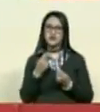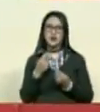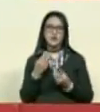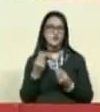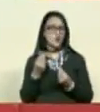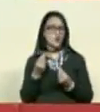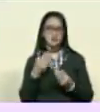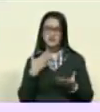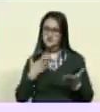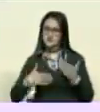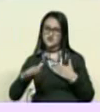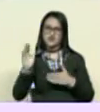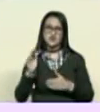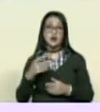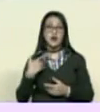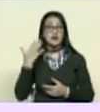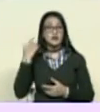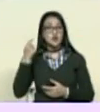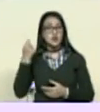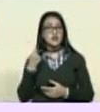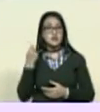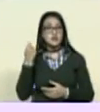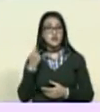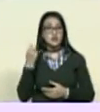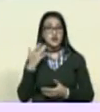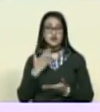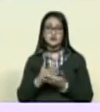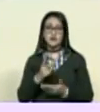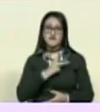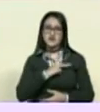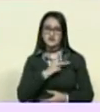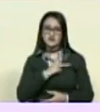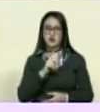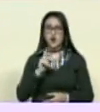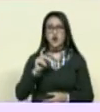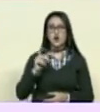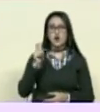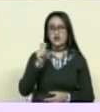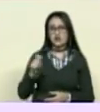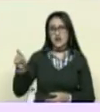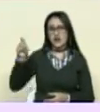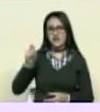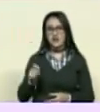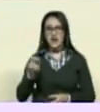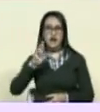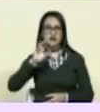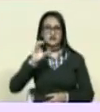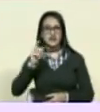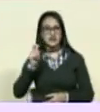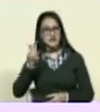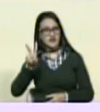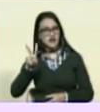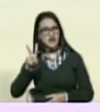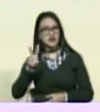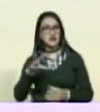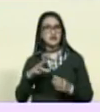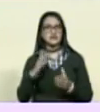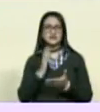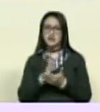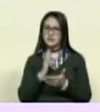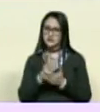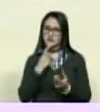entrevistas en mi vida. Cuando era diputado no salía de Venevisión, de Globovisión, de Televen, de RCTV. Todo el tiempo